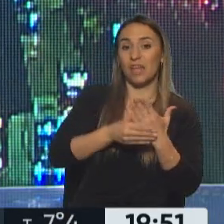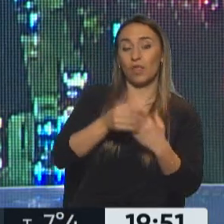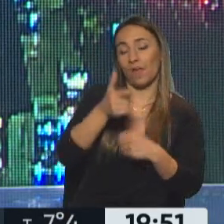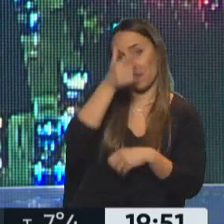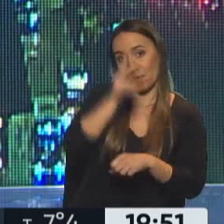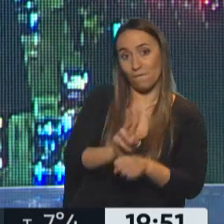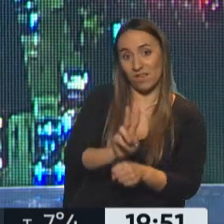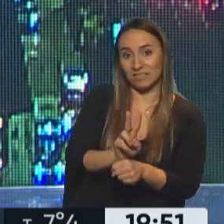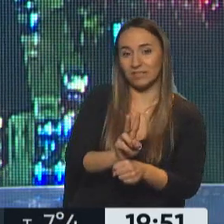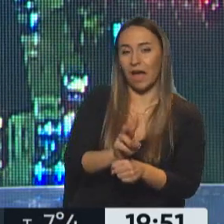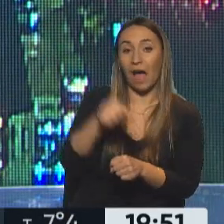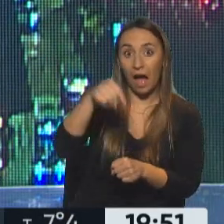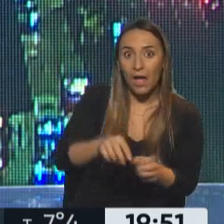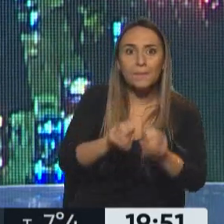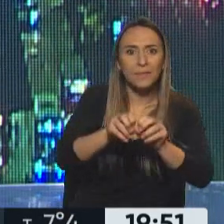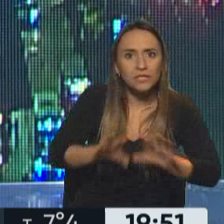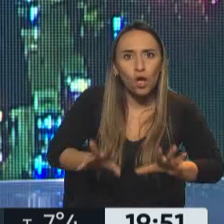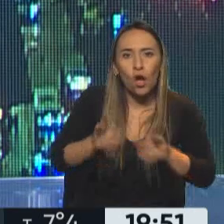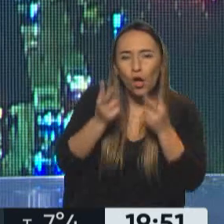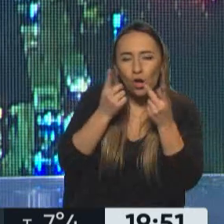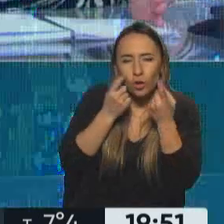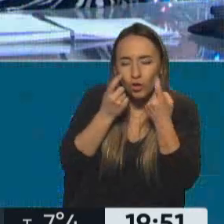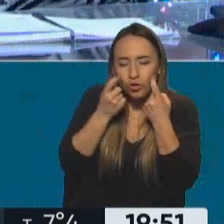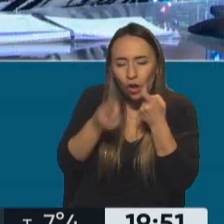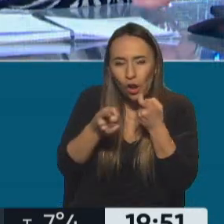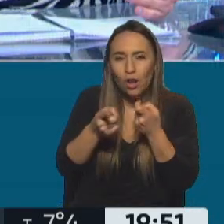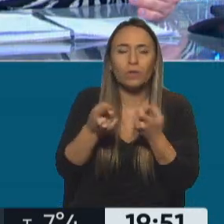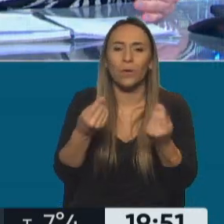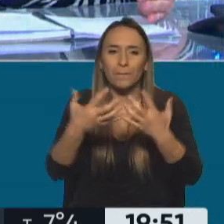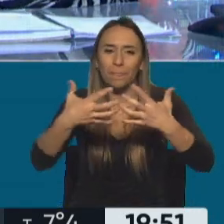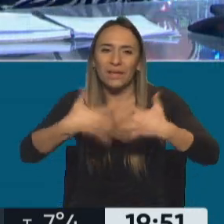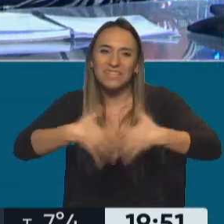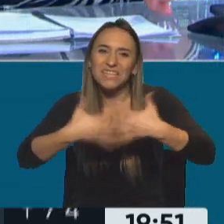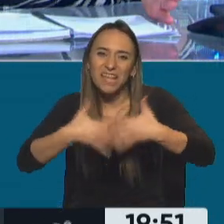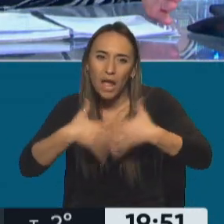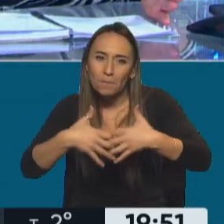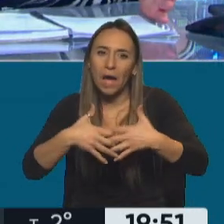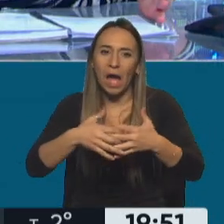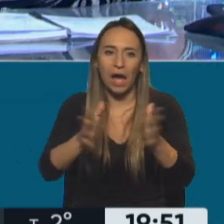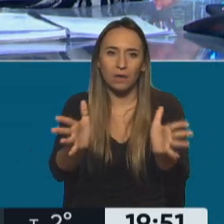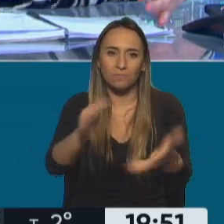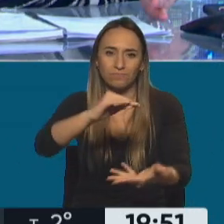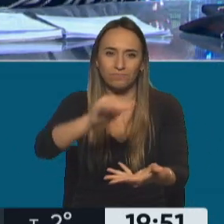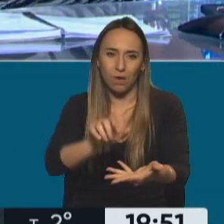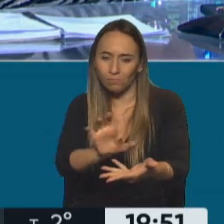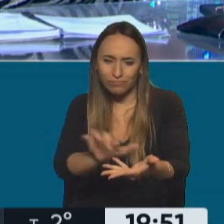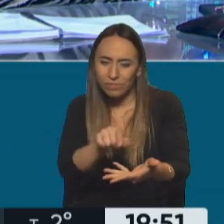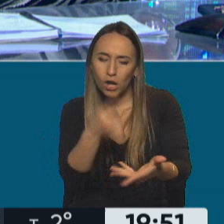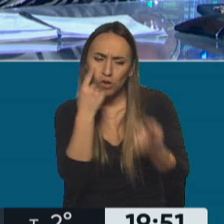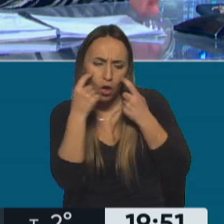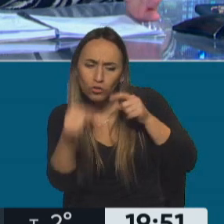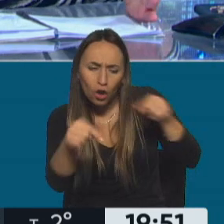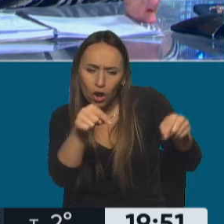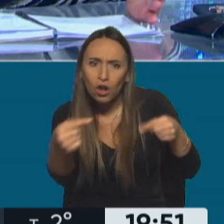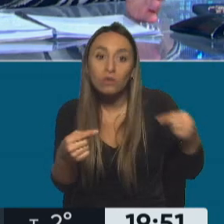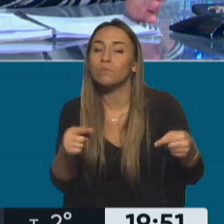urnas electrónicas, sí, cuestiones de códigos, de fuentes y demás, a raíz de estas denuncias o estas